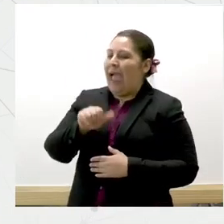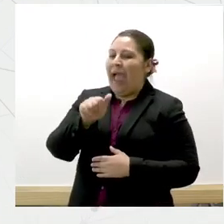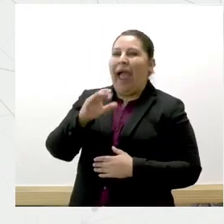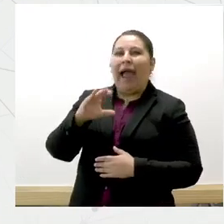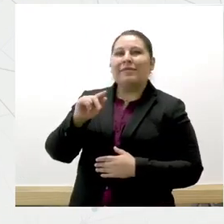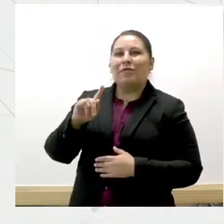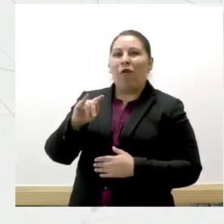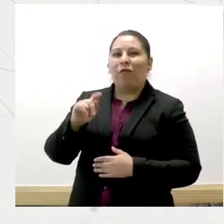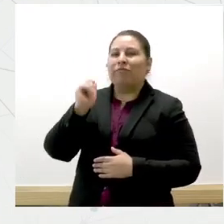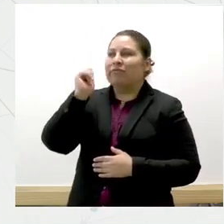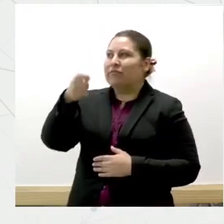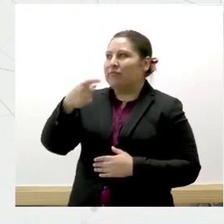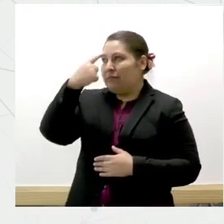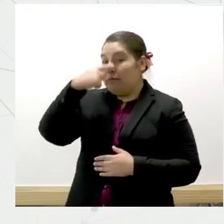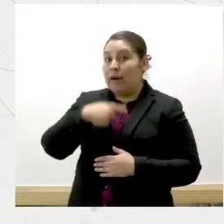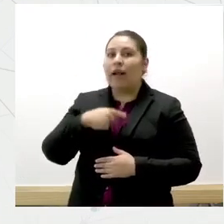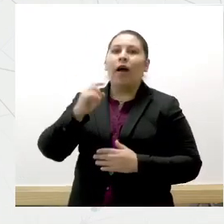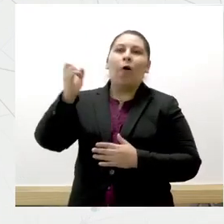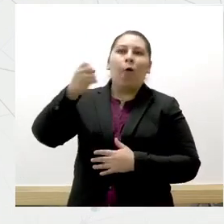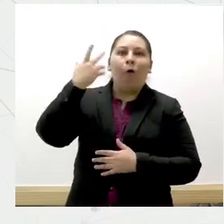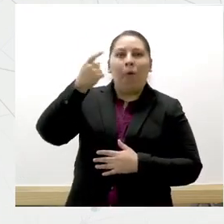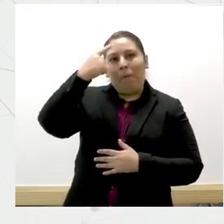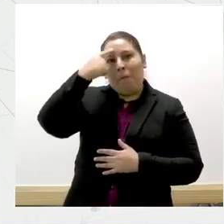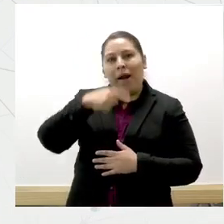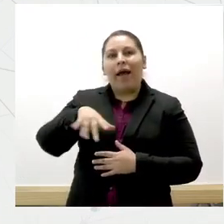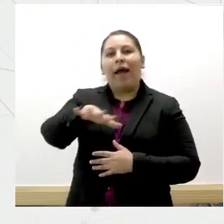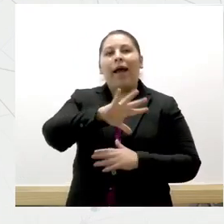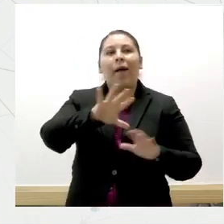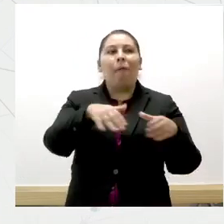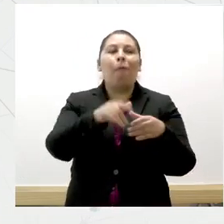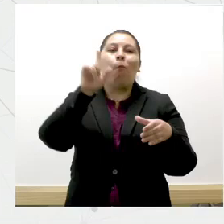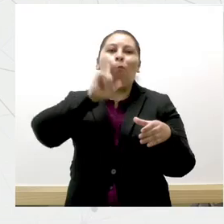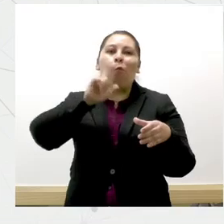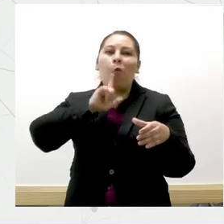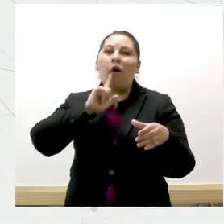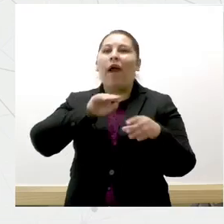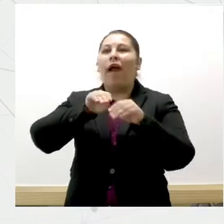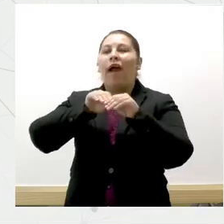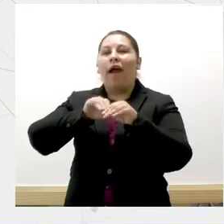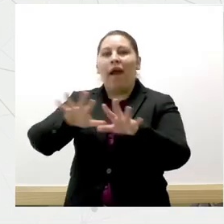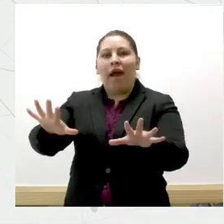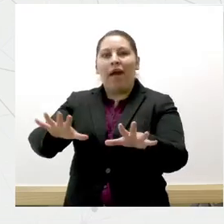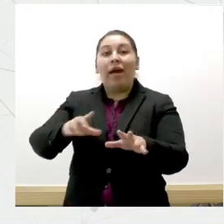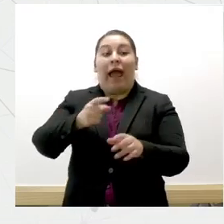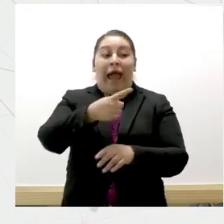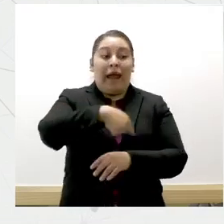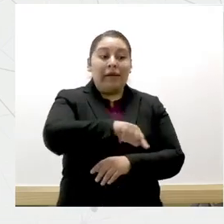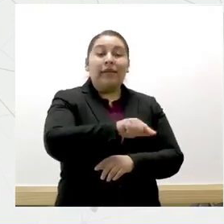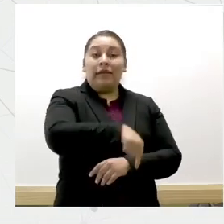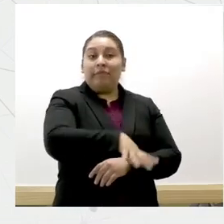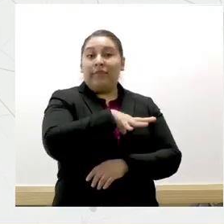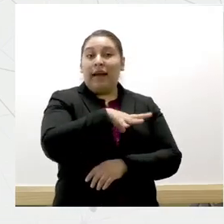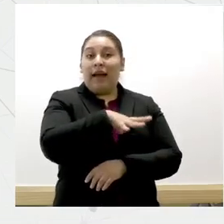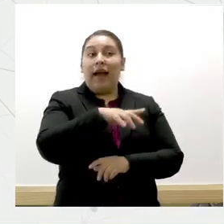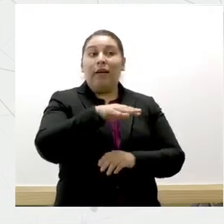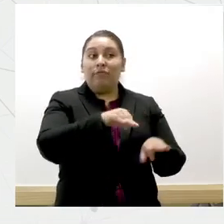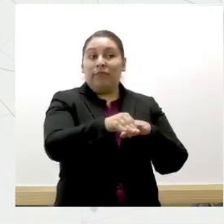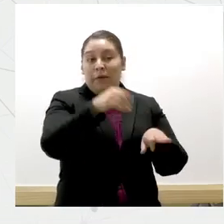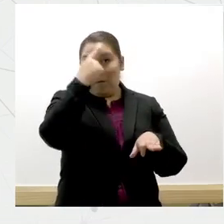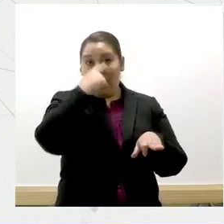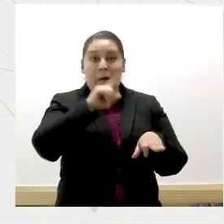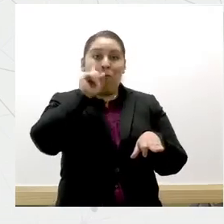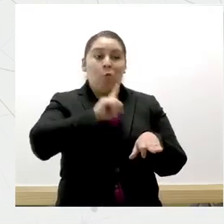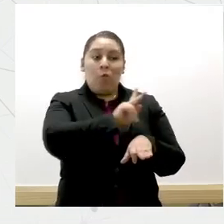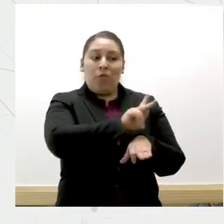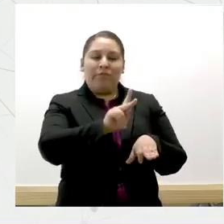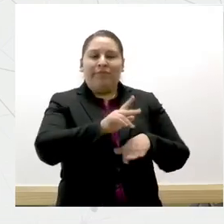convocatorias dirigidas únicamente a mujeres, espacios que puedan solo ser ocupados por mujeres, etcétera. Sí. Bueno, yo creo que las